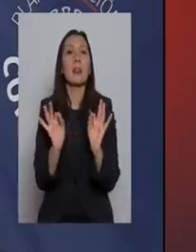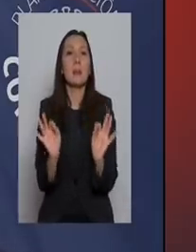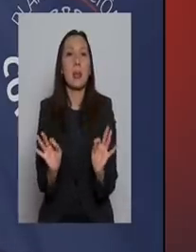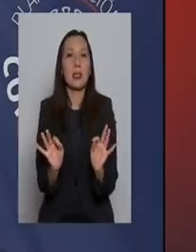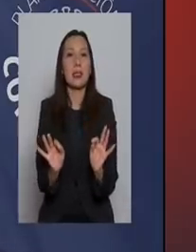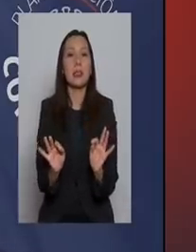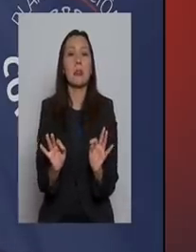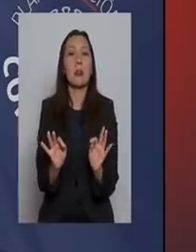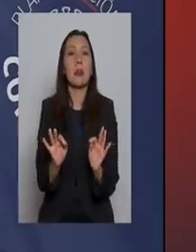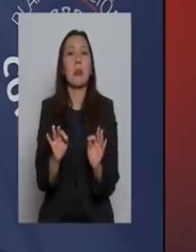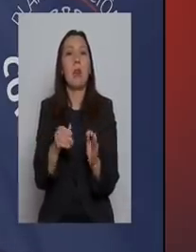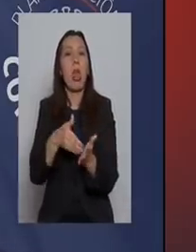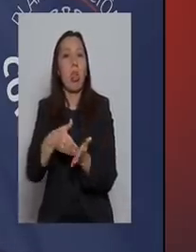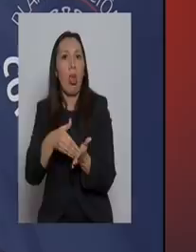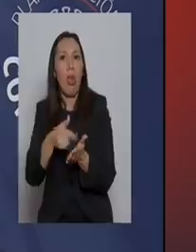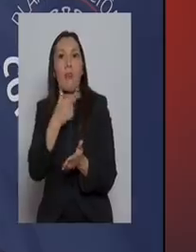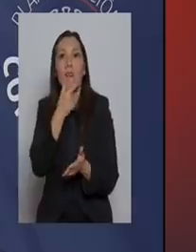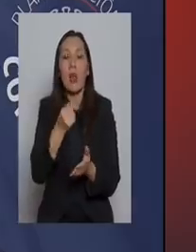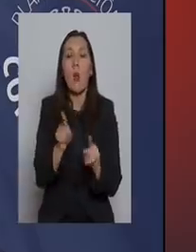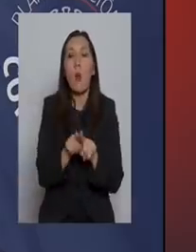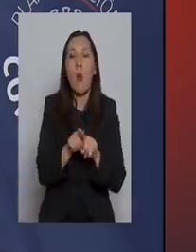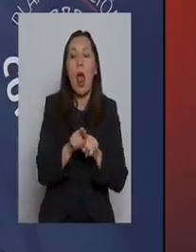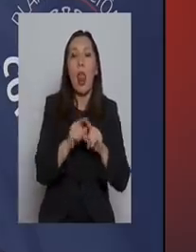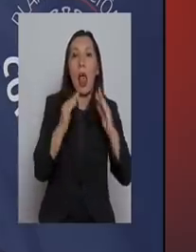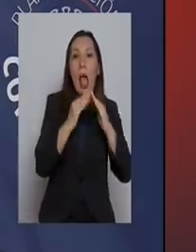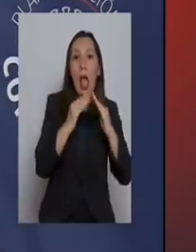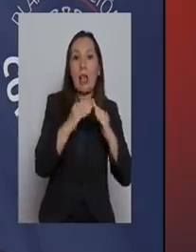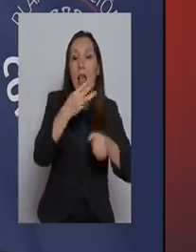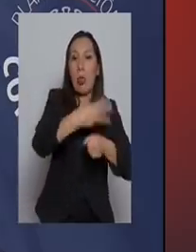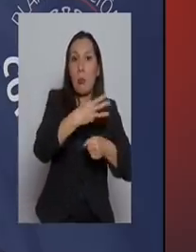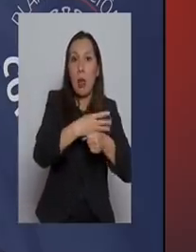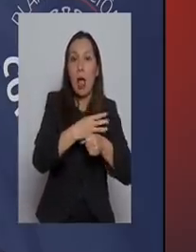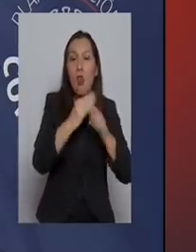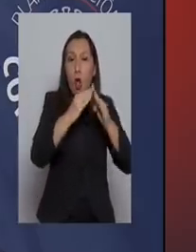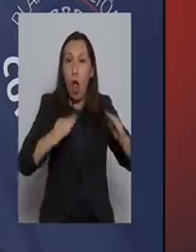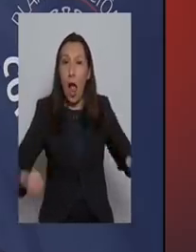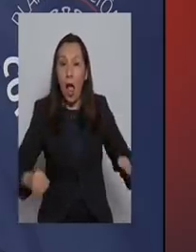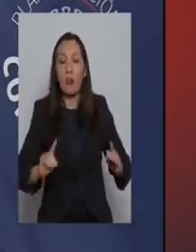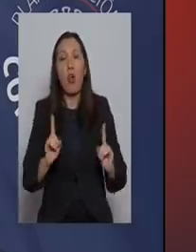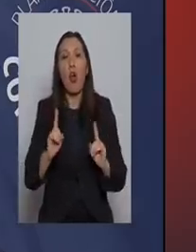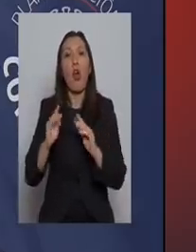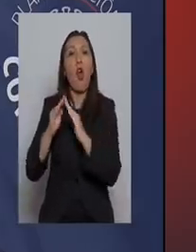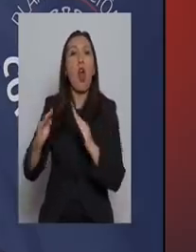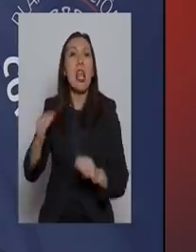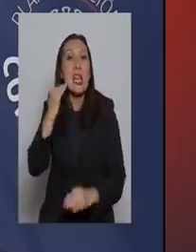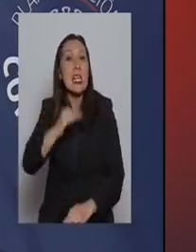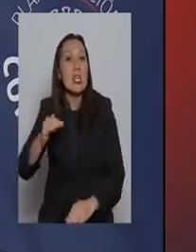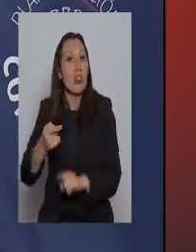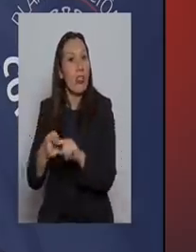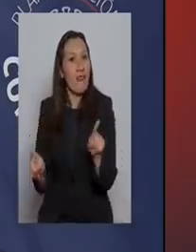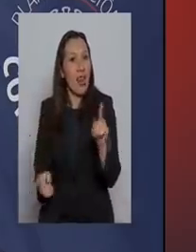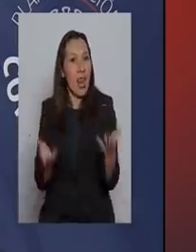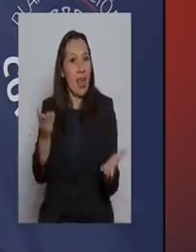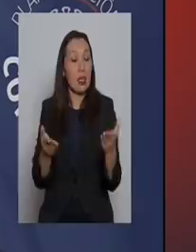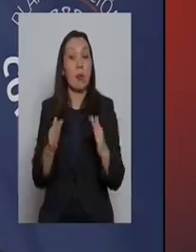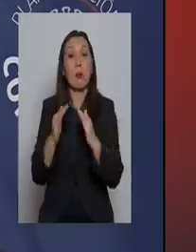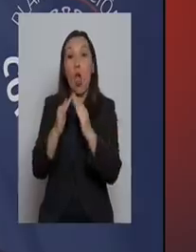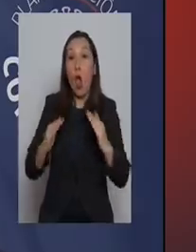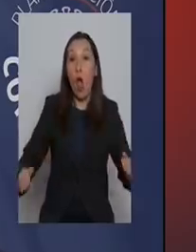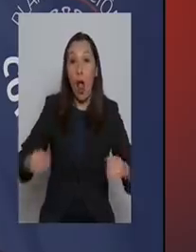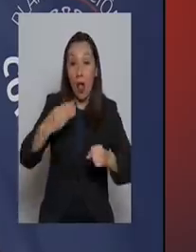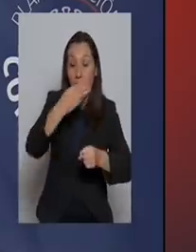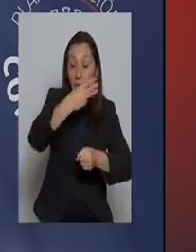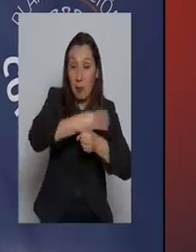especialmente lábiles, igual como los hogares de adulto mayor, no así los hogares de niños, los hogares de